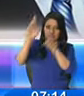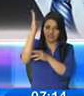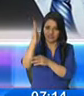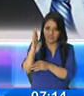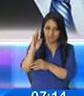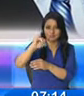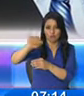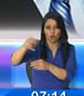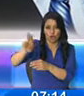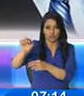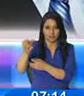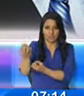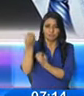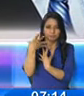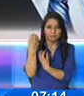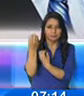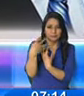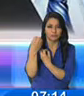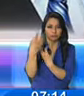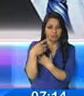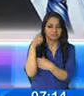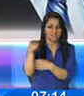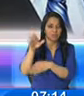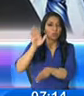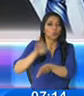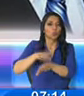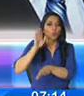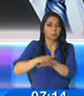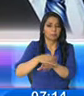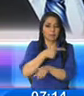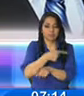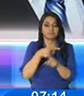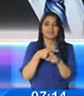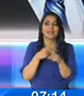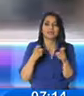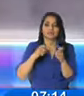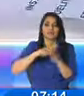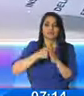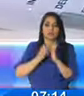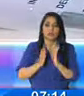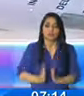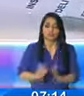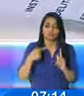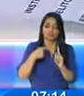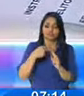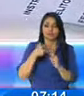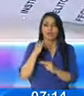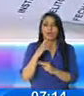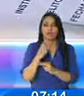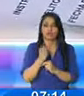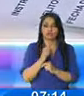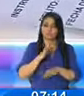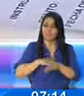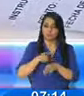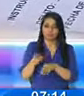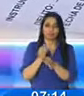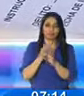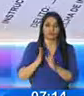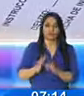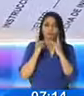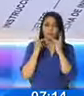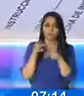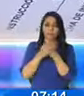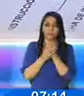Que formó parte del proceso de formulación de cargos en contra del ex contralor Carlos polit por el presunto delito de concusión no solo se